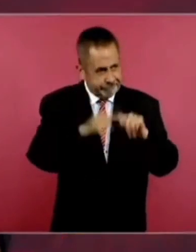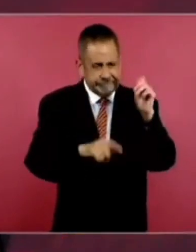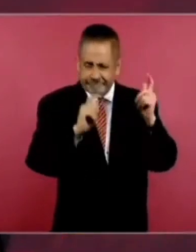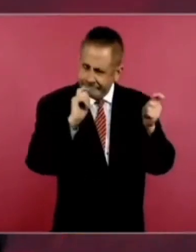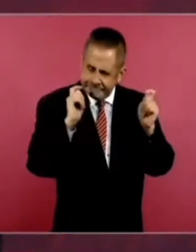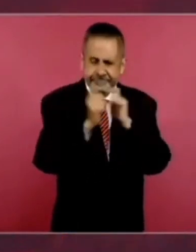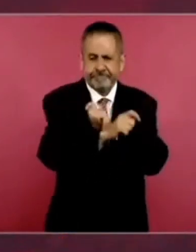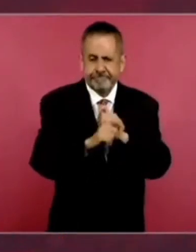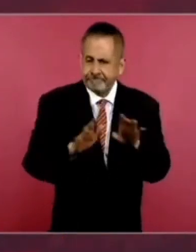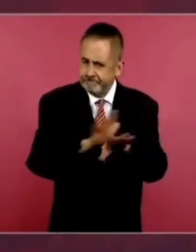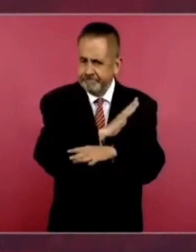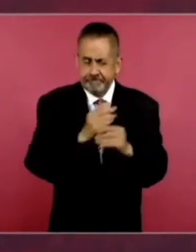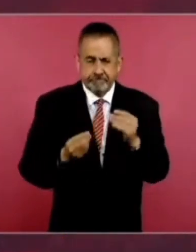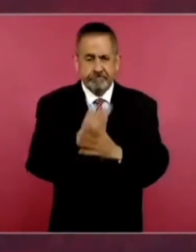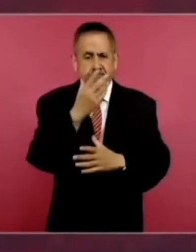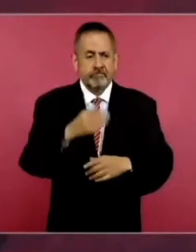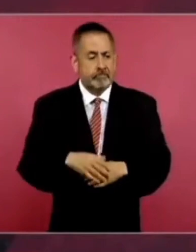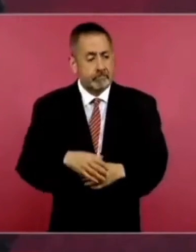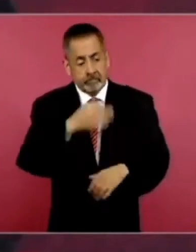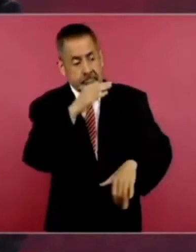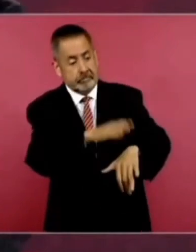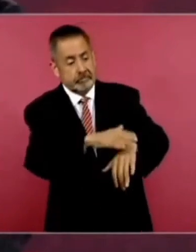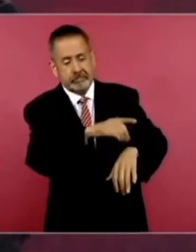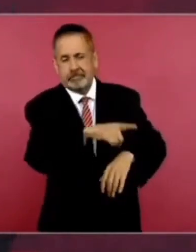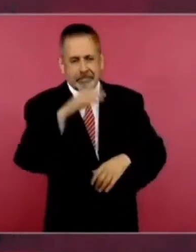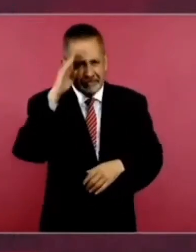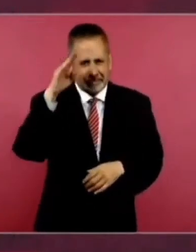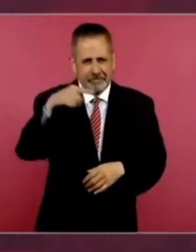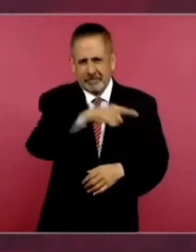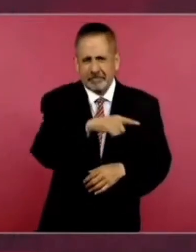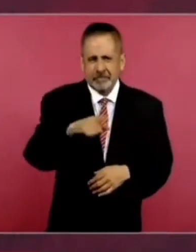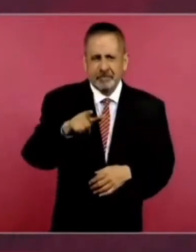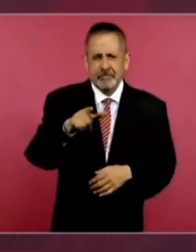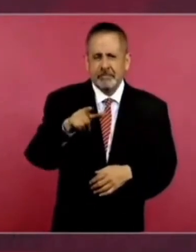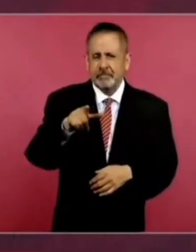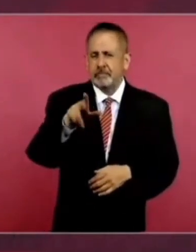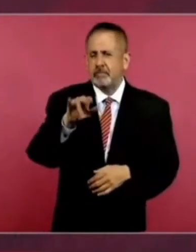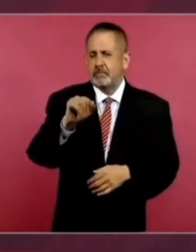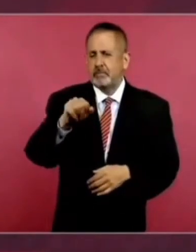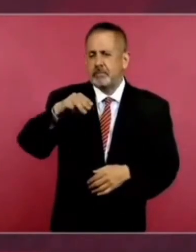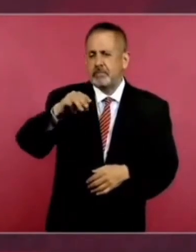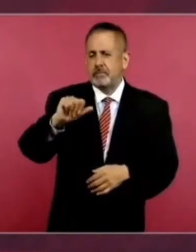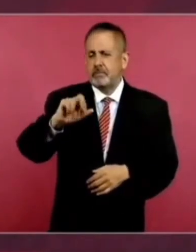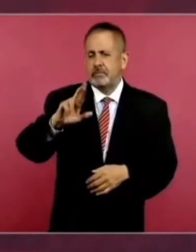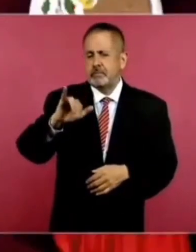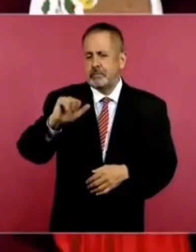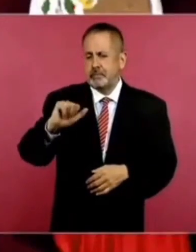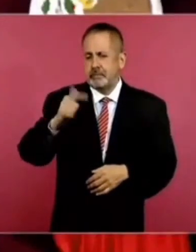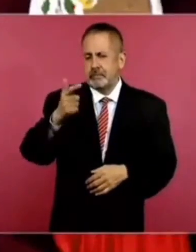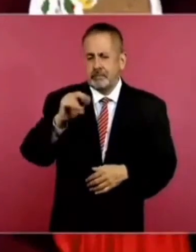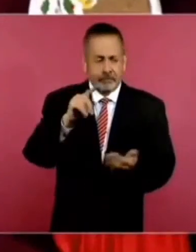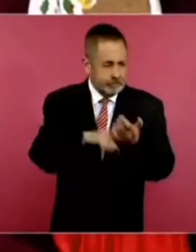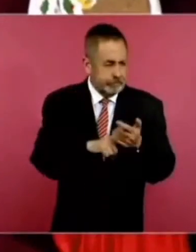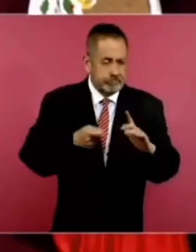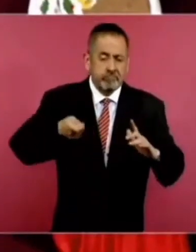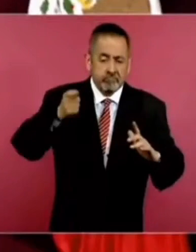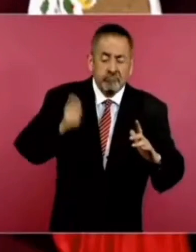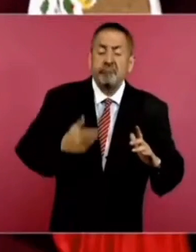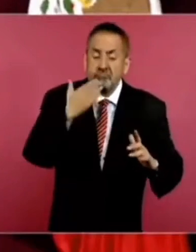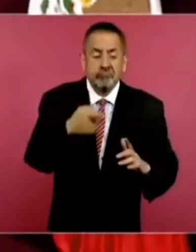y que el señor Luis María ministro Aguilar. Aguilar no solo resuelva sobre este